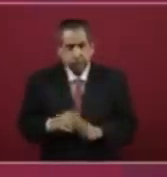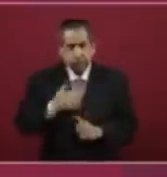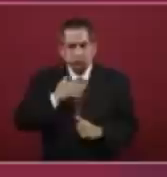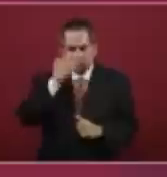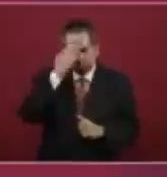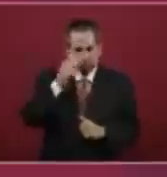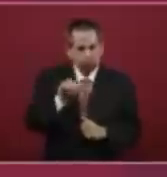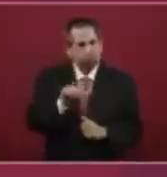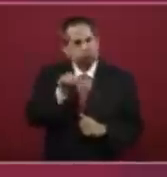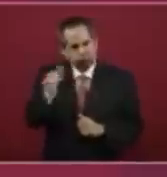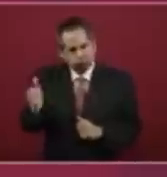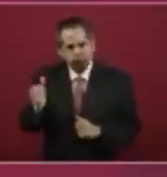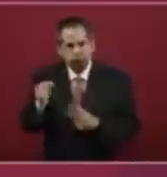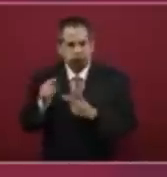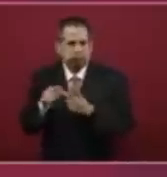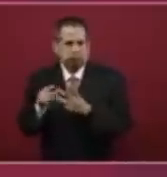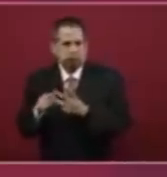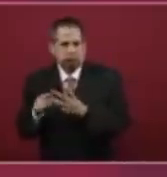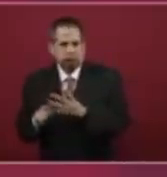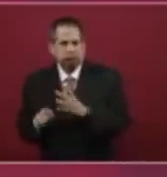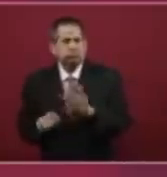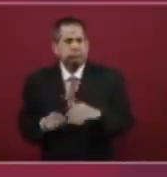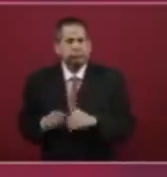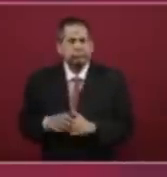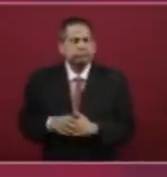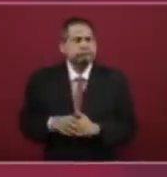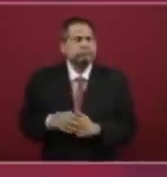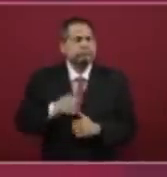otros. Tengo una gran